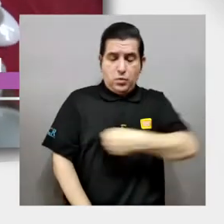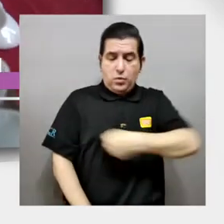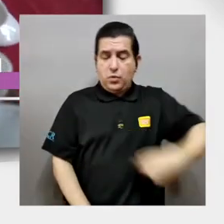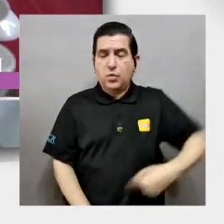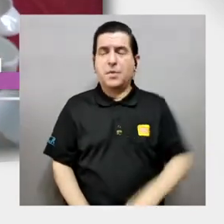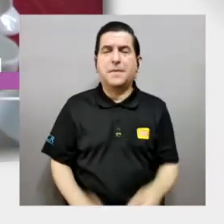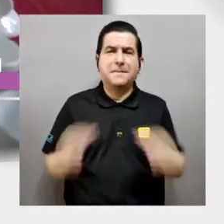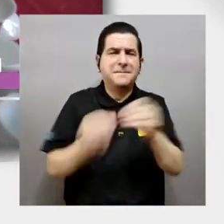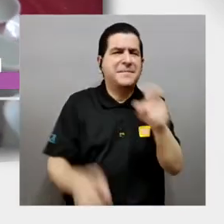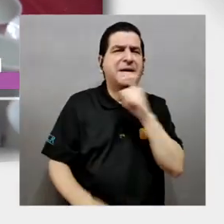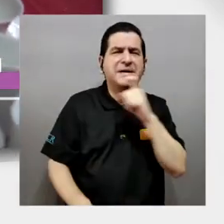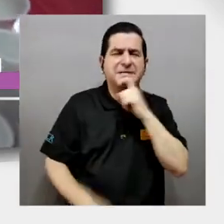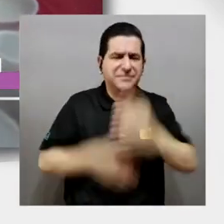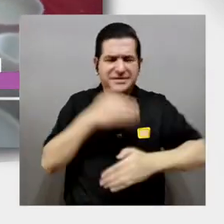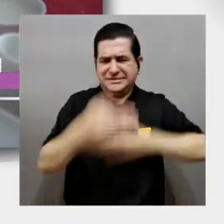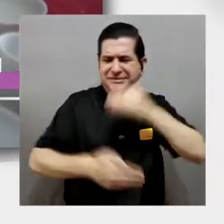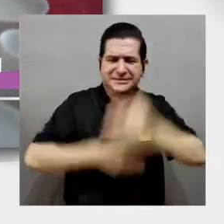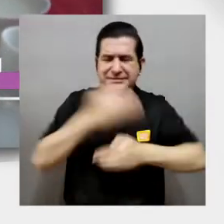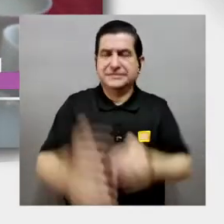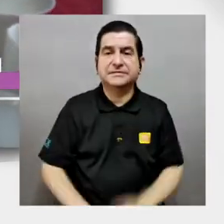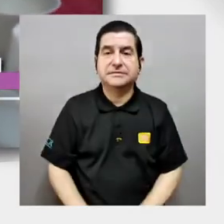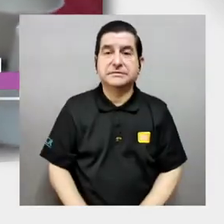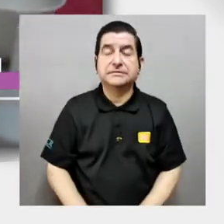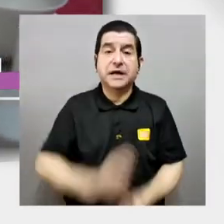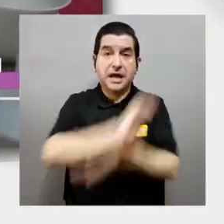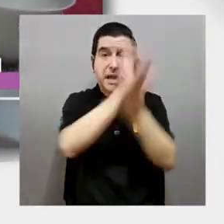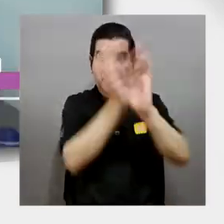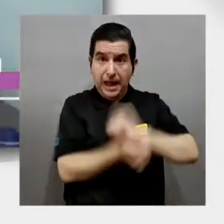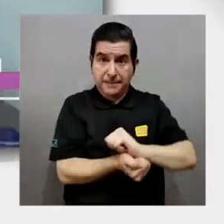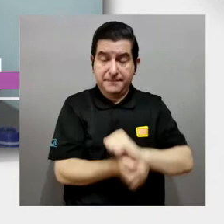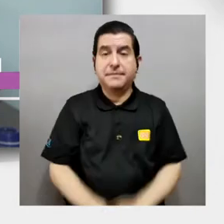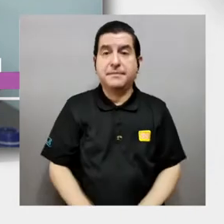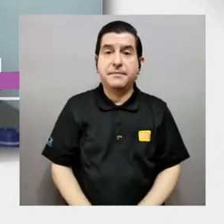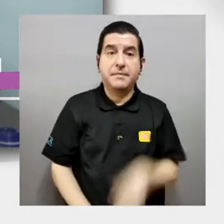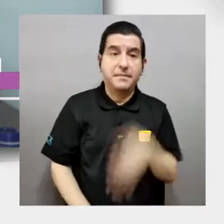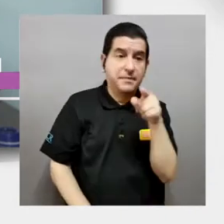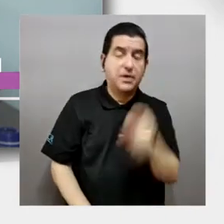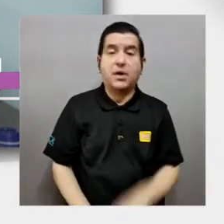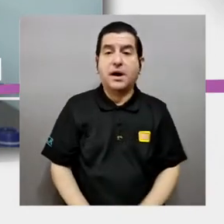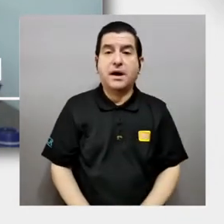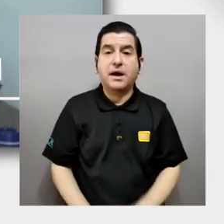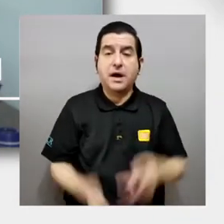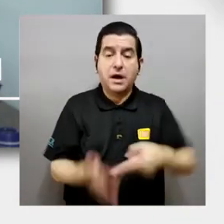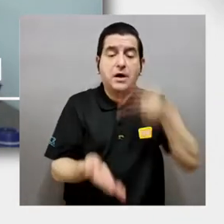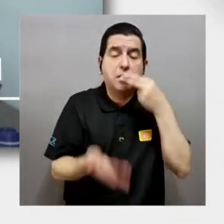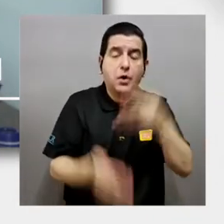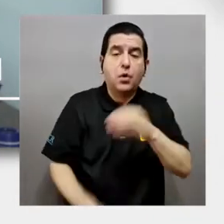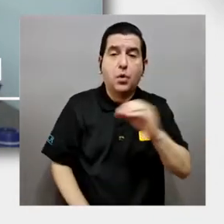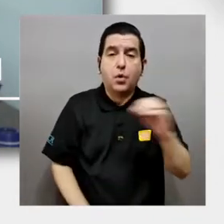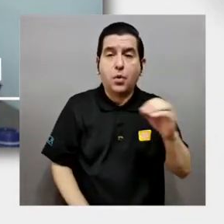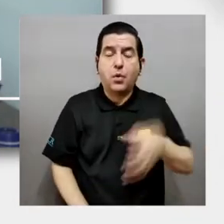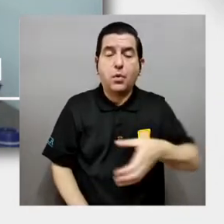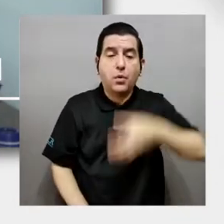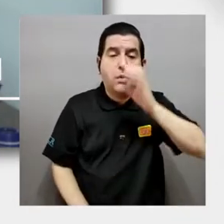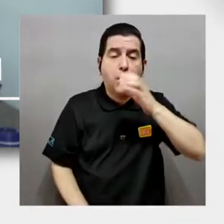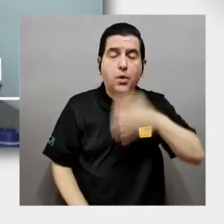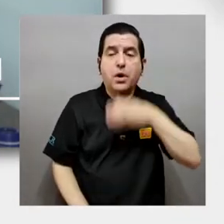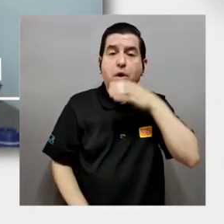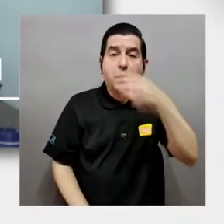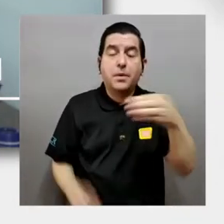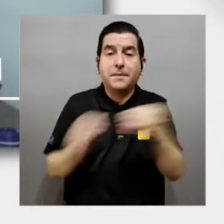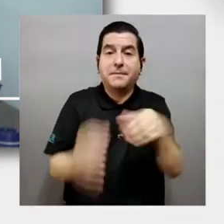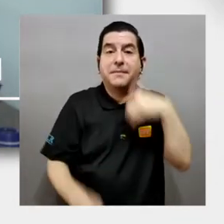o intestinos le cuesta más para digerir. Pero en cambio, en sopa caliente o